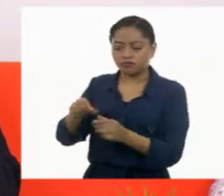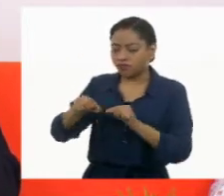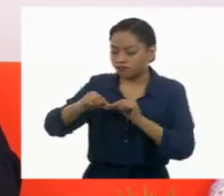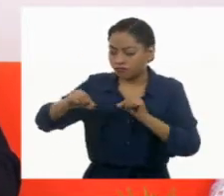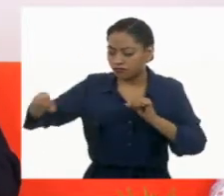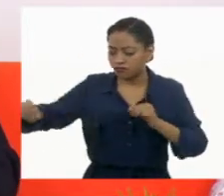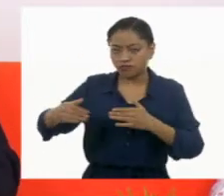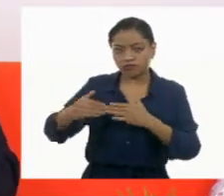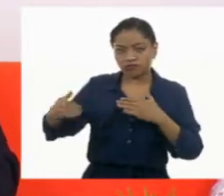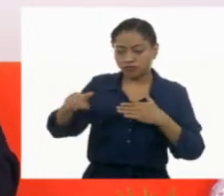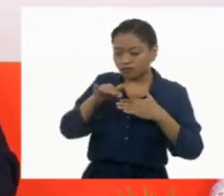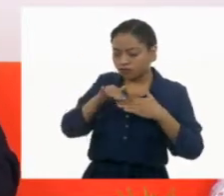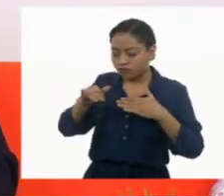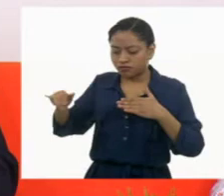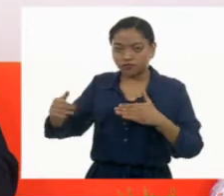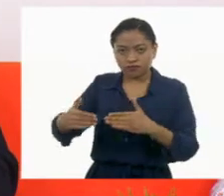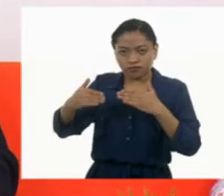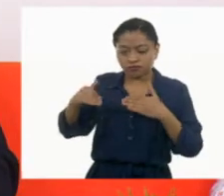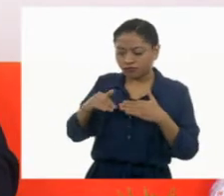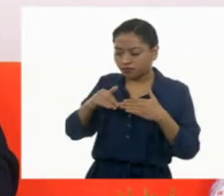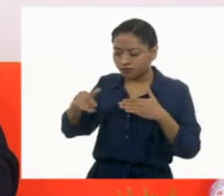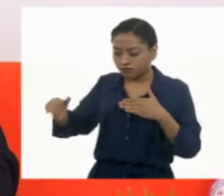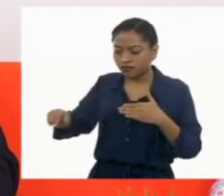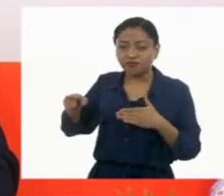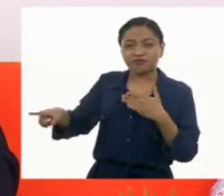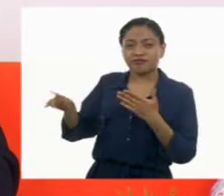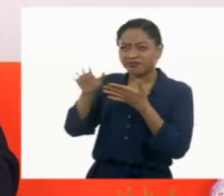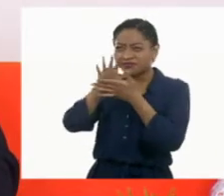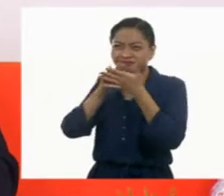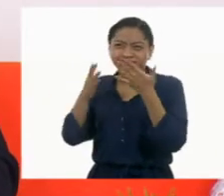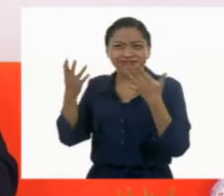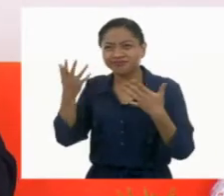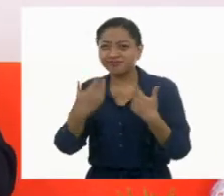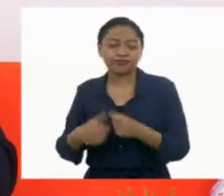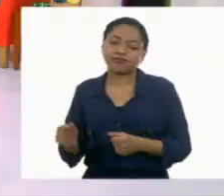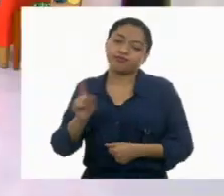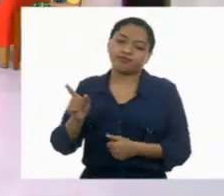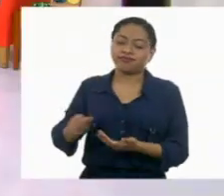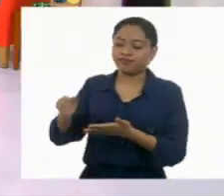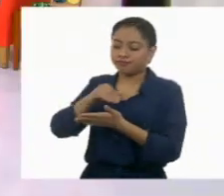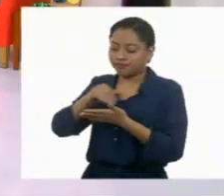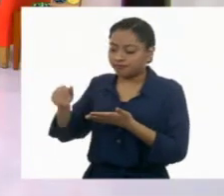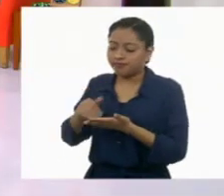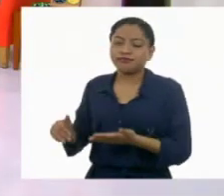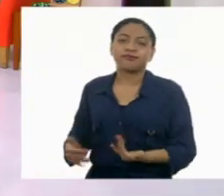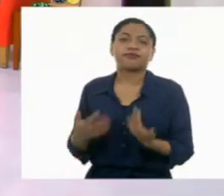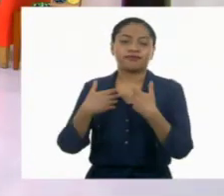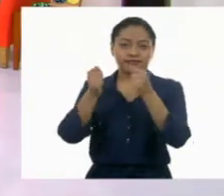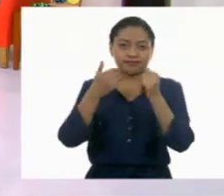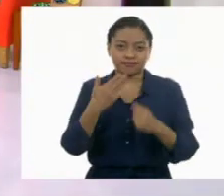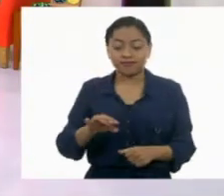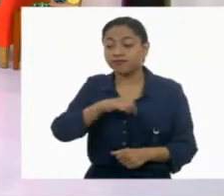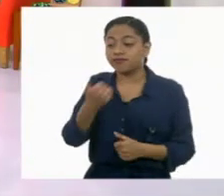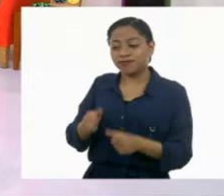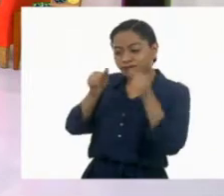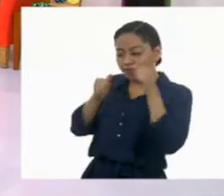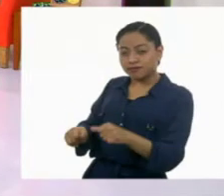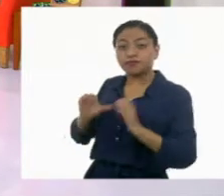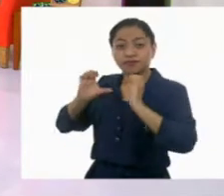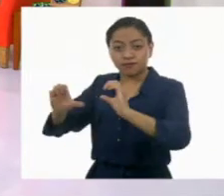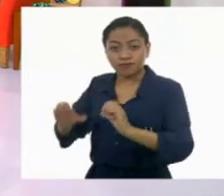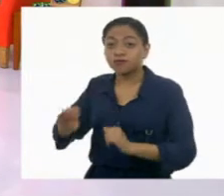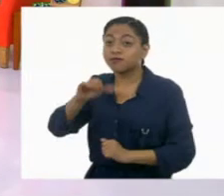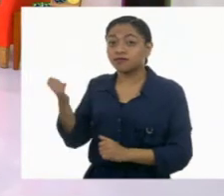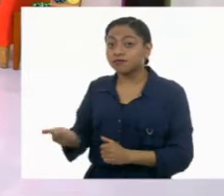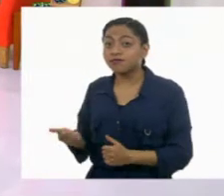renglones derechos, no puede haber ninguna confusión, ¿no? Por ejemplo. Otra cosa que tenemos que supervisar es que los